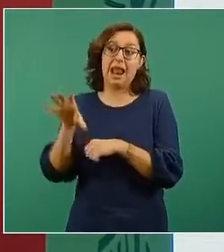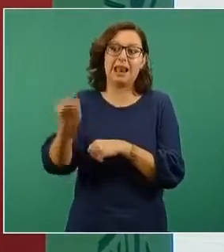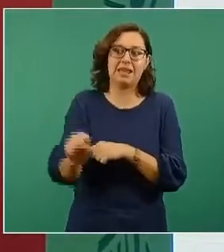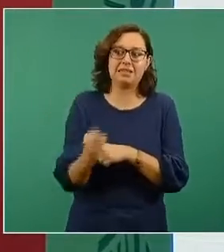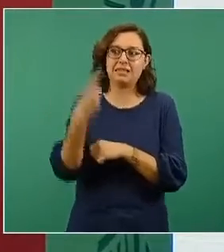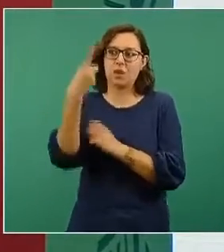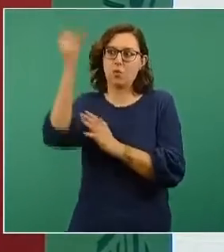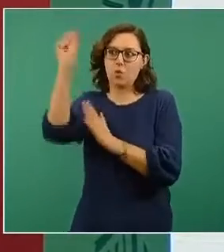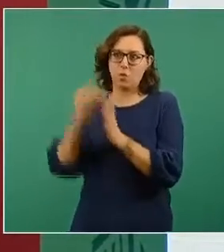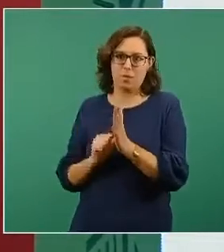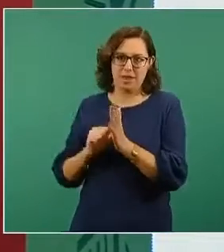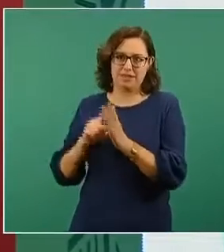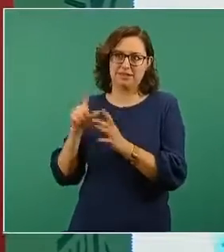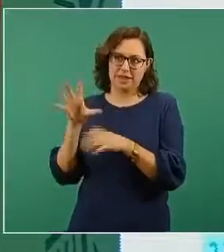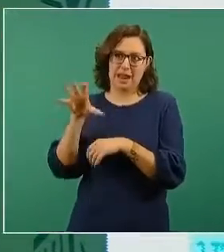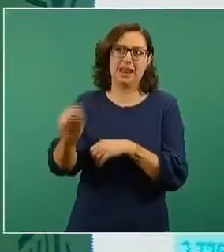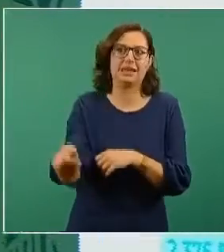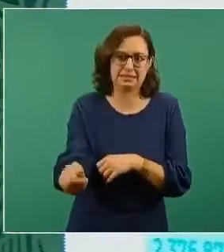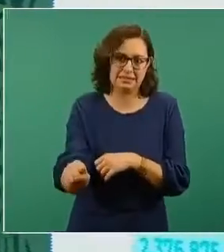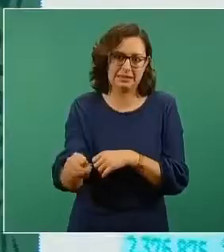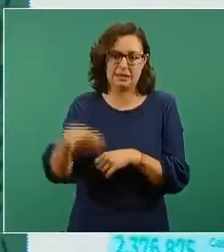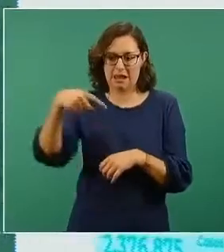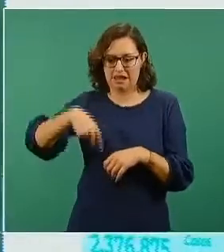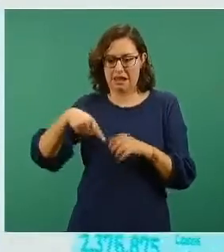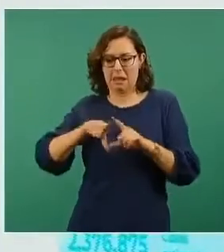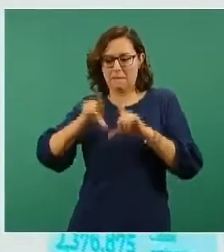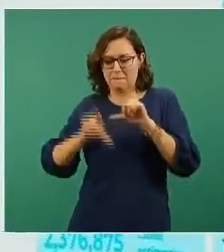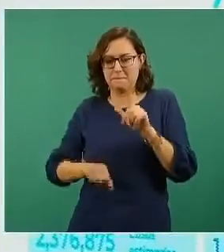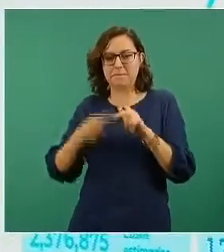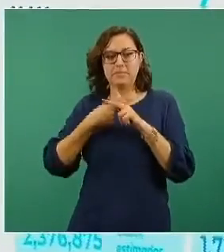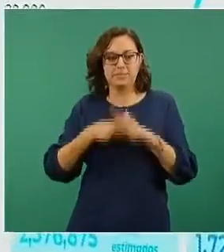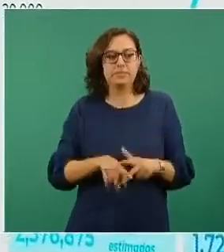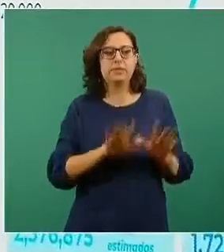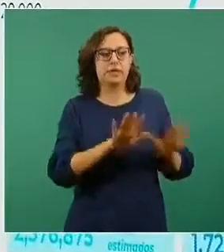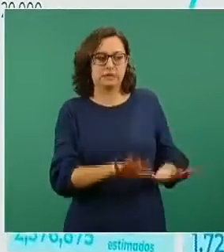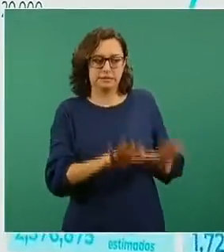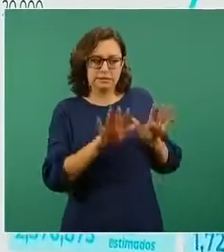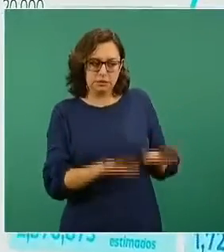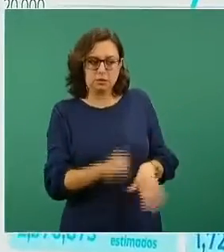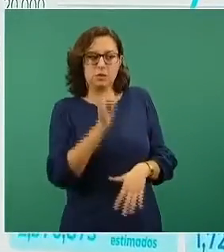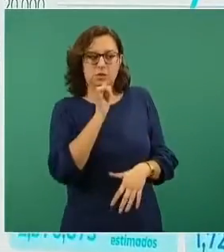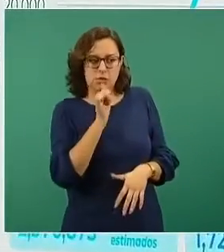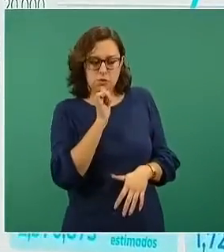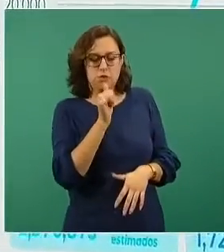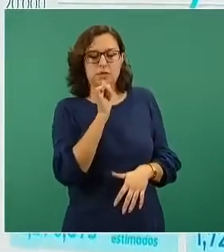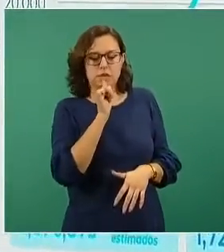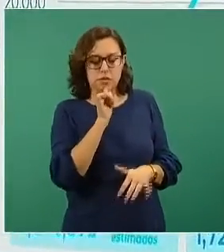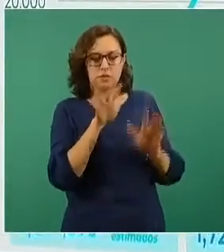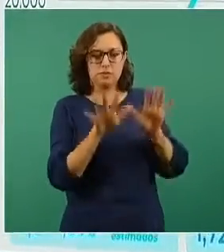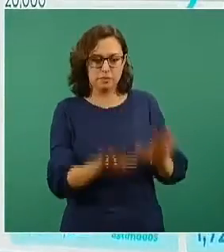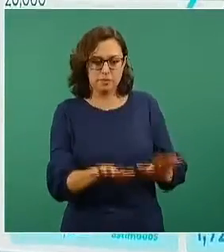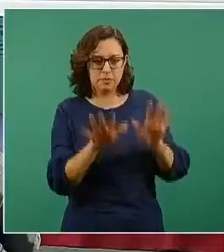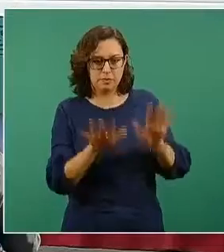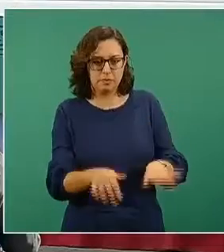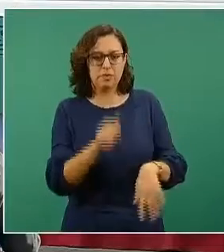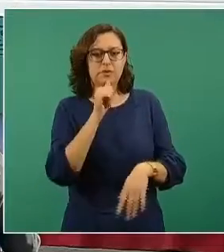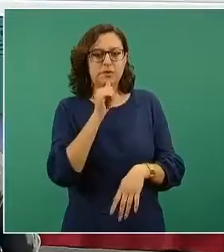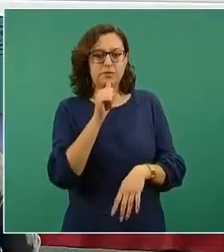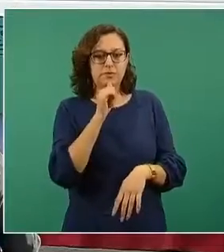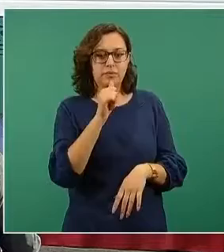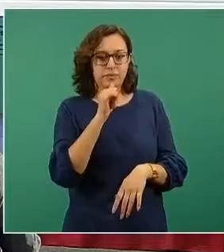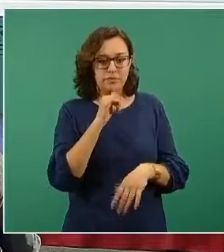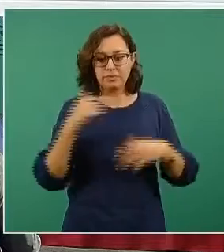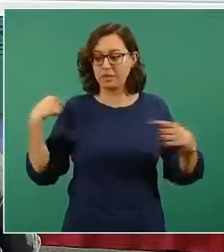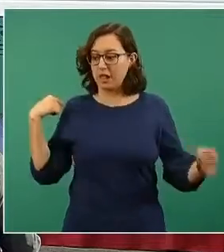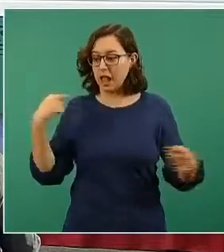mes más que México. Y nosotros decíamos, todavía no es tiempo, todavía no es tiempo. Aprovecho mi derecho de réplica un